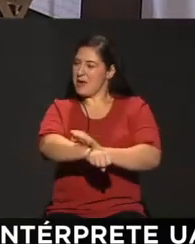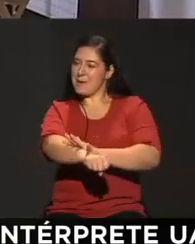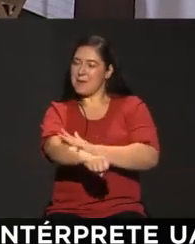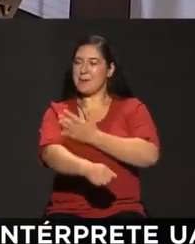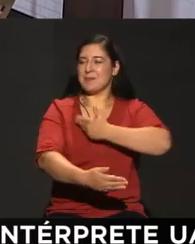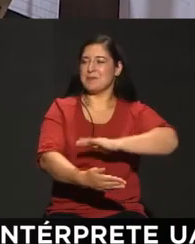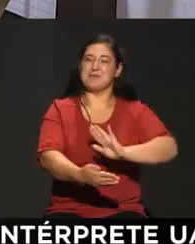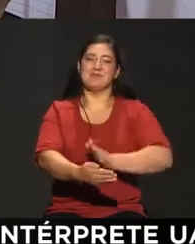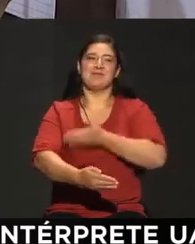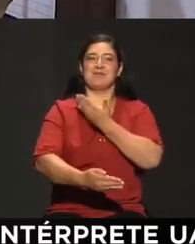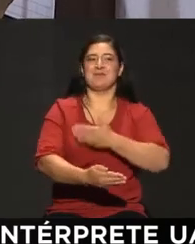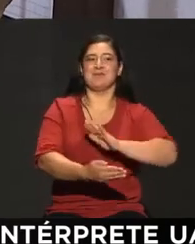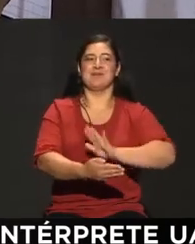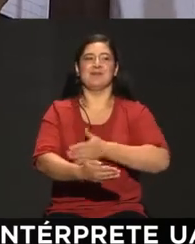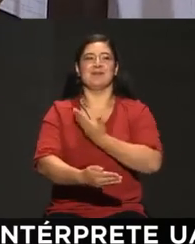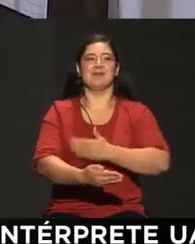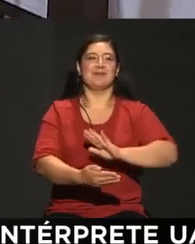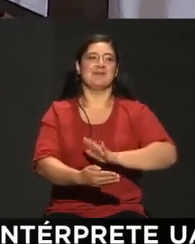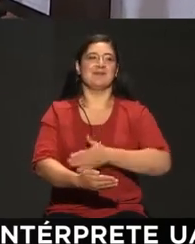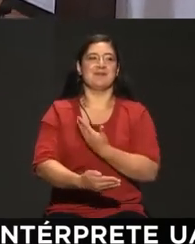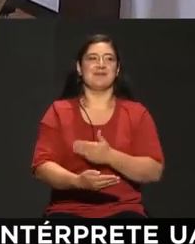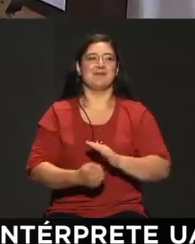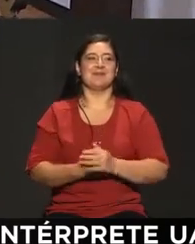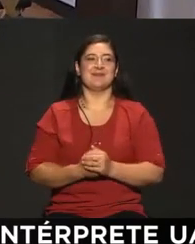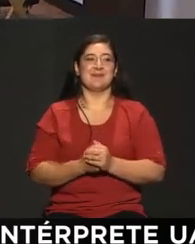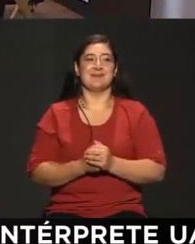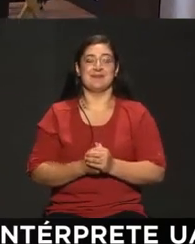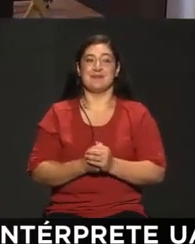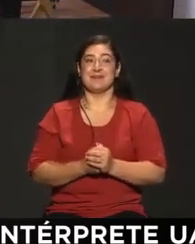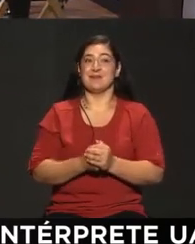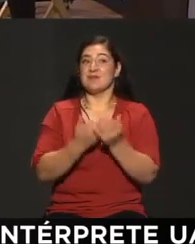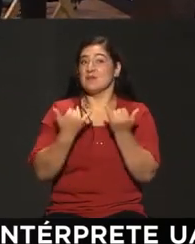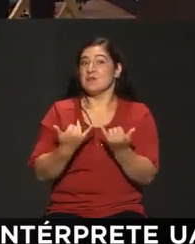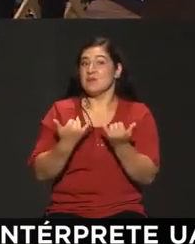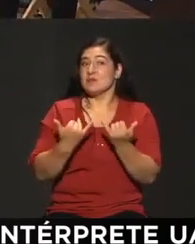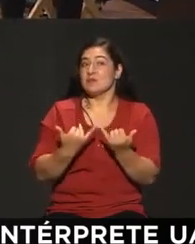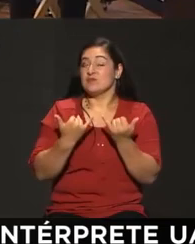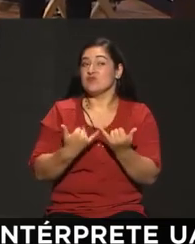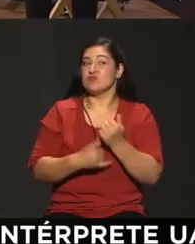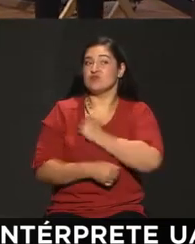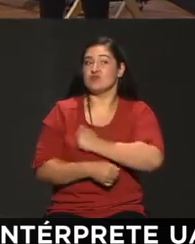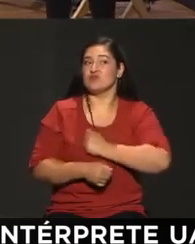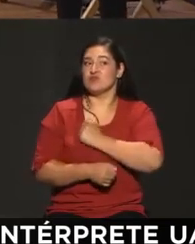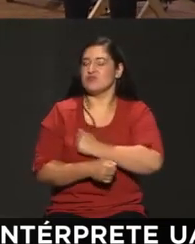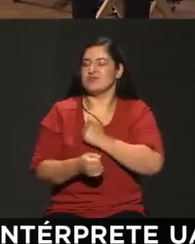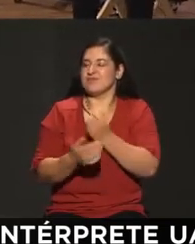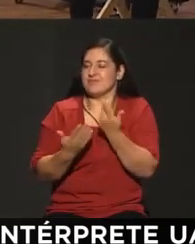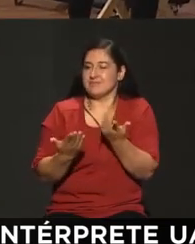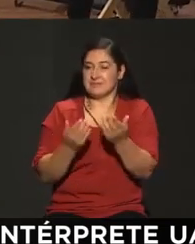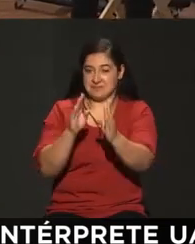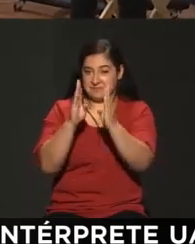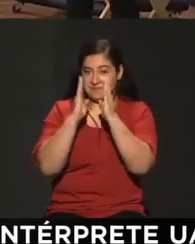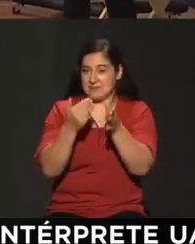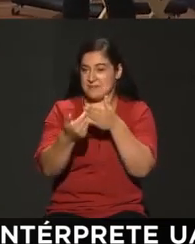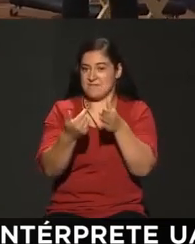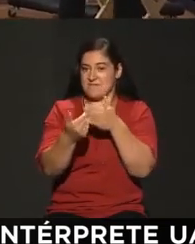a iniciar con la activación. Y para activarnos vamos a hacer un cantín facilito. El DJ